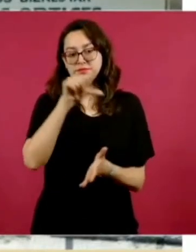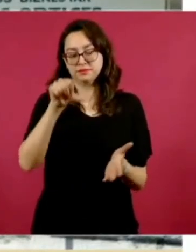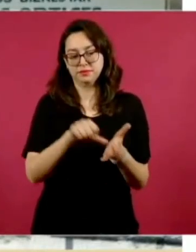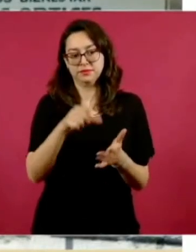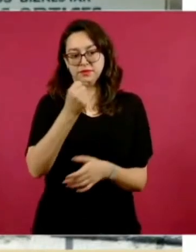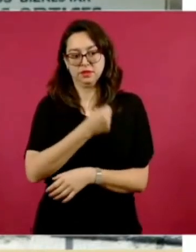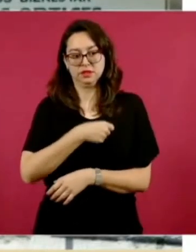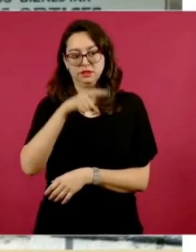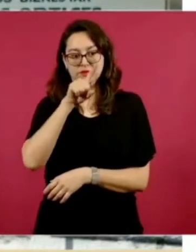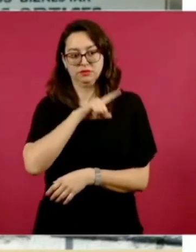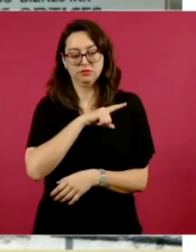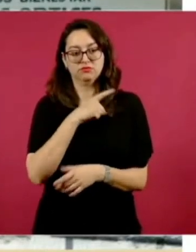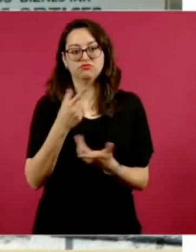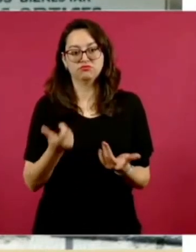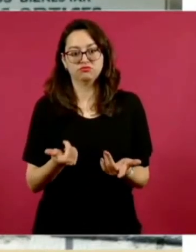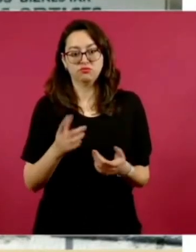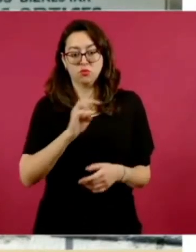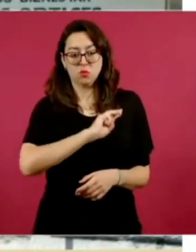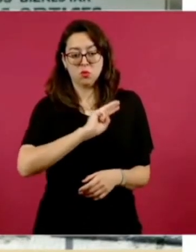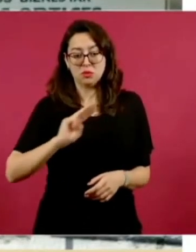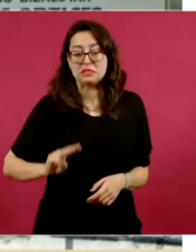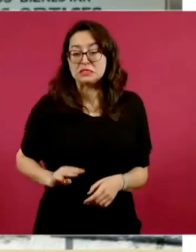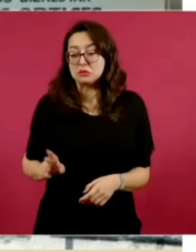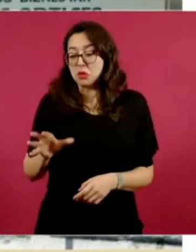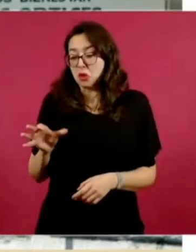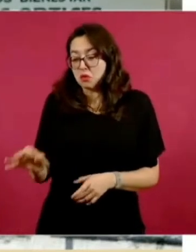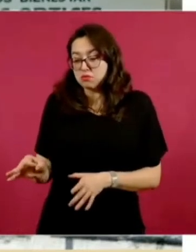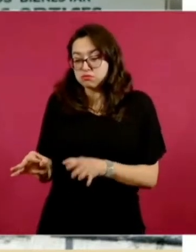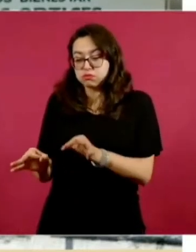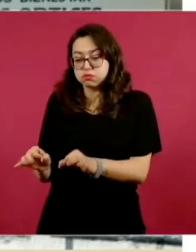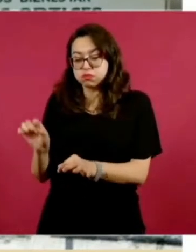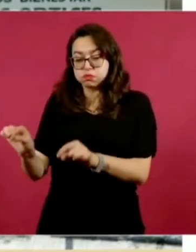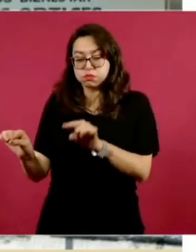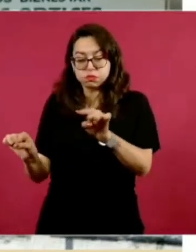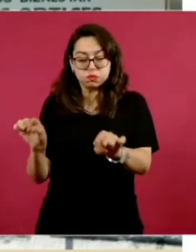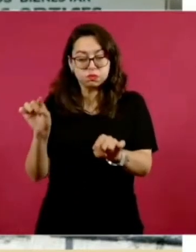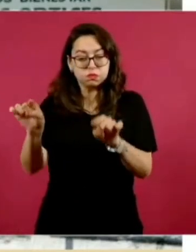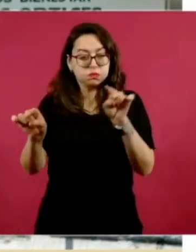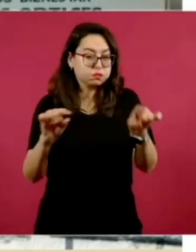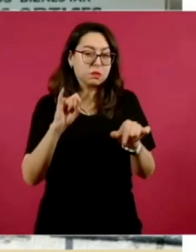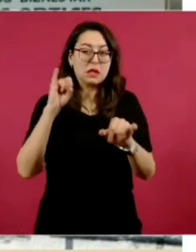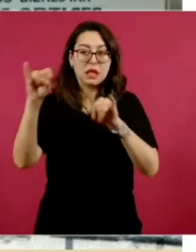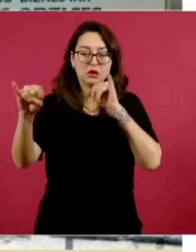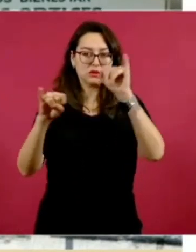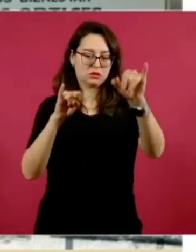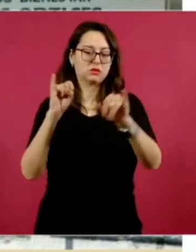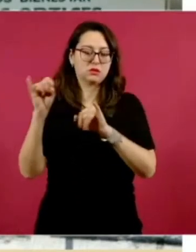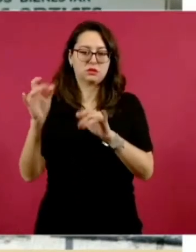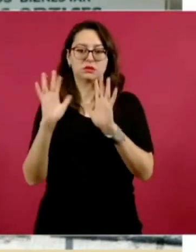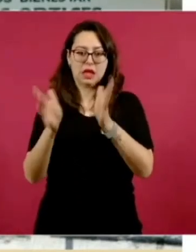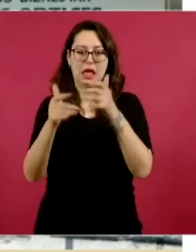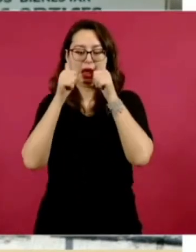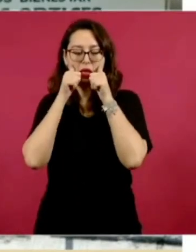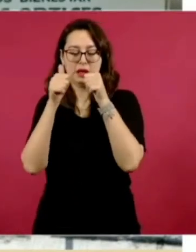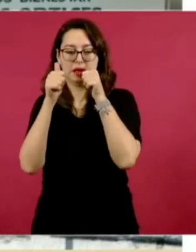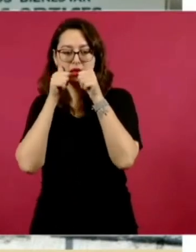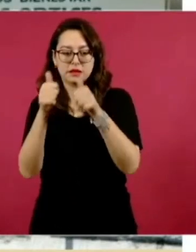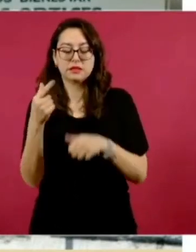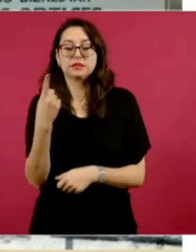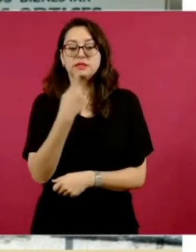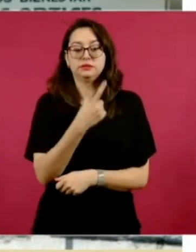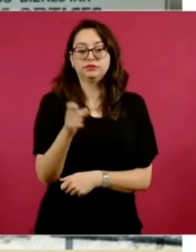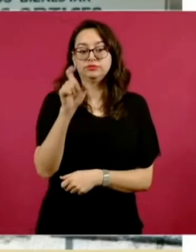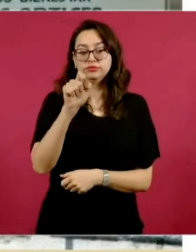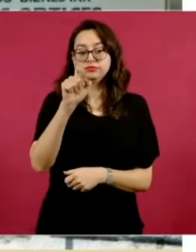pueden apreciar son municipios pequeños, zonas muy apartadas. Fueron 120 centros de